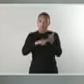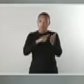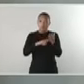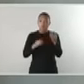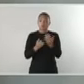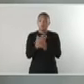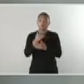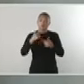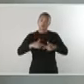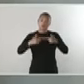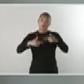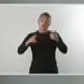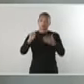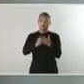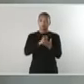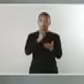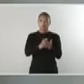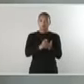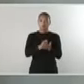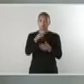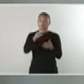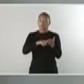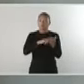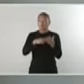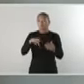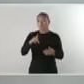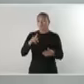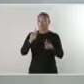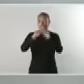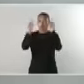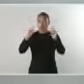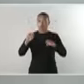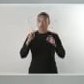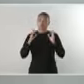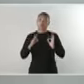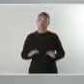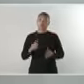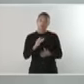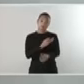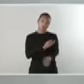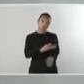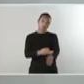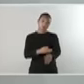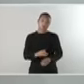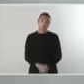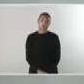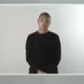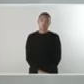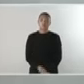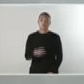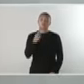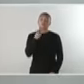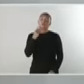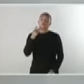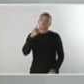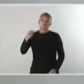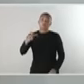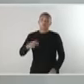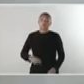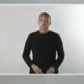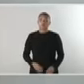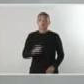bien tu voto es por la paz y la tranquilidad de las familias tiene tiene el uso de la palabra